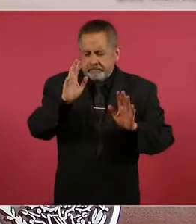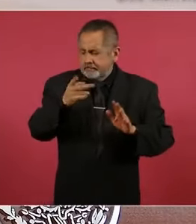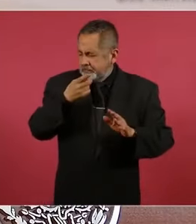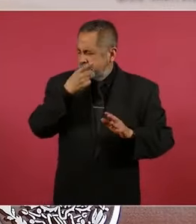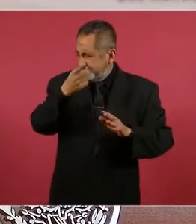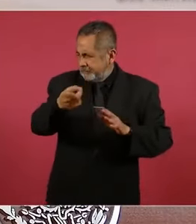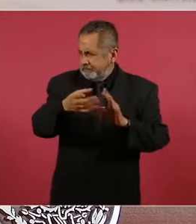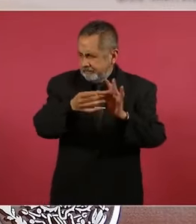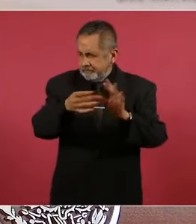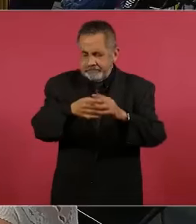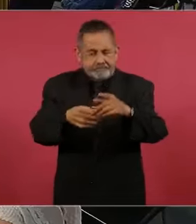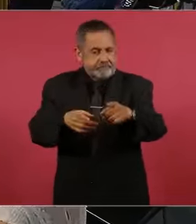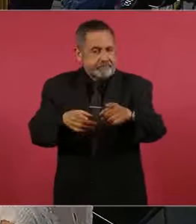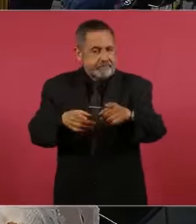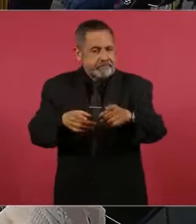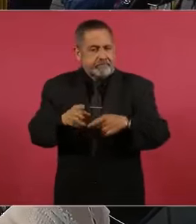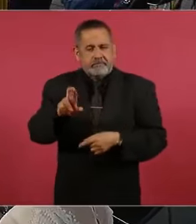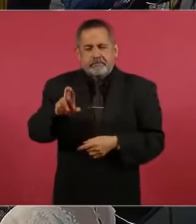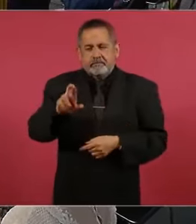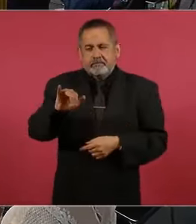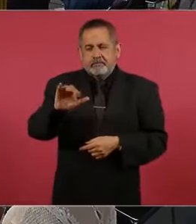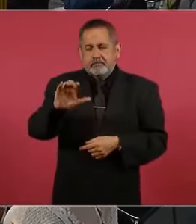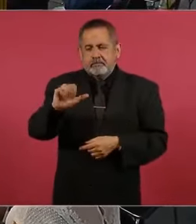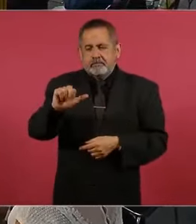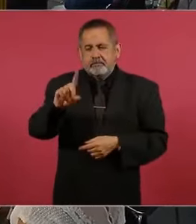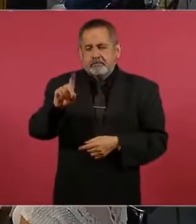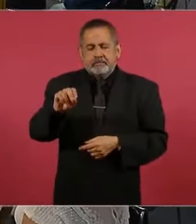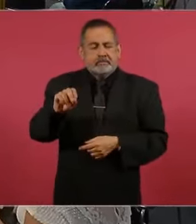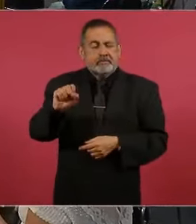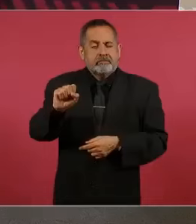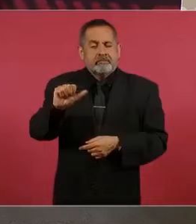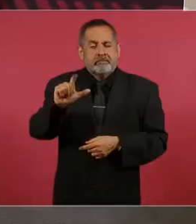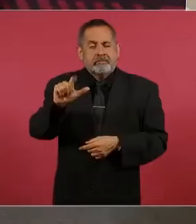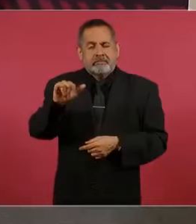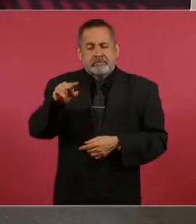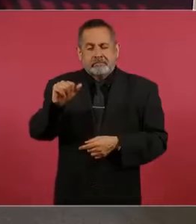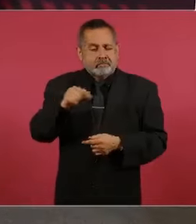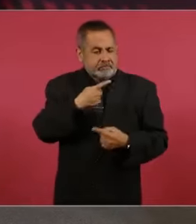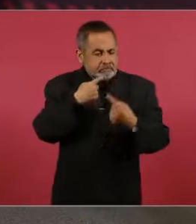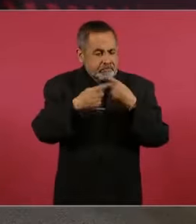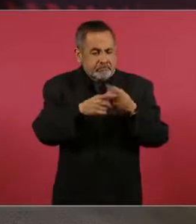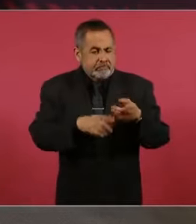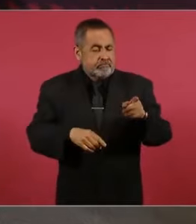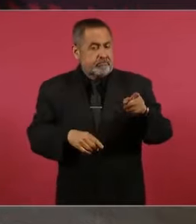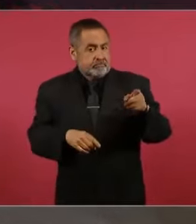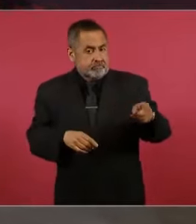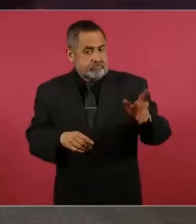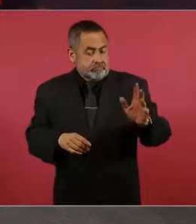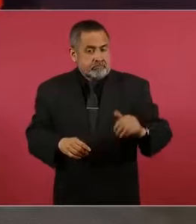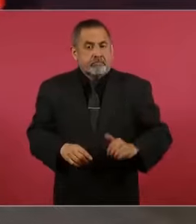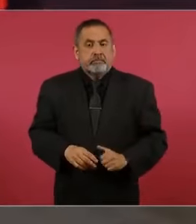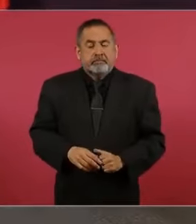mencioné, de Ricardo Salinas, ¿no? Sí. Que le declara